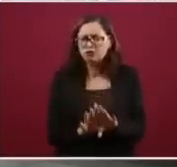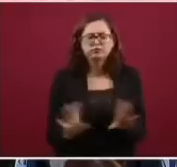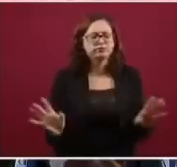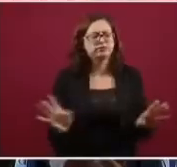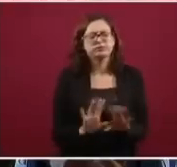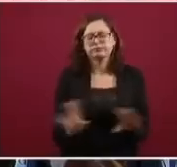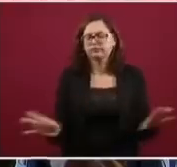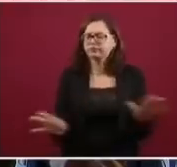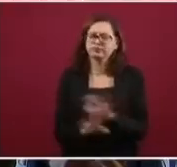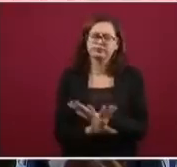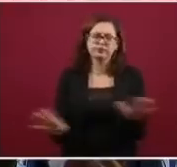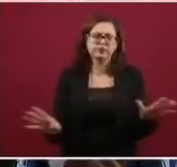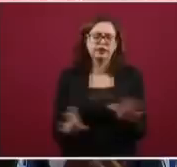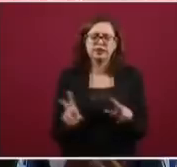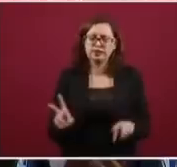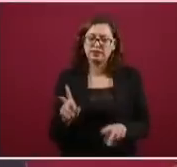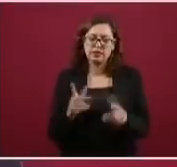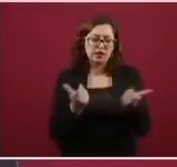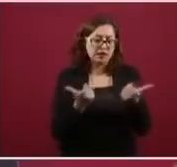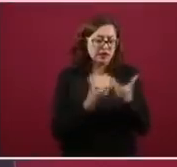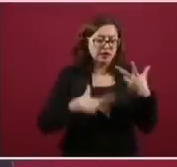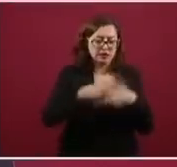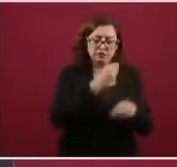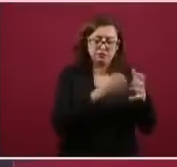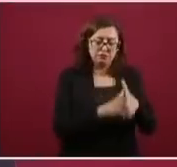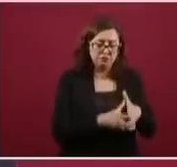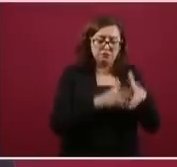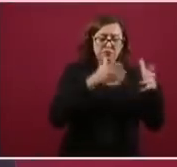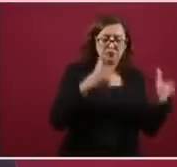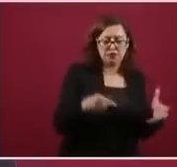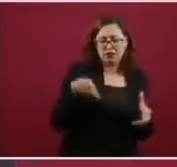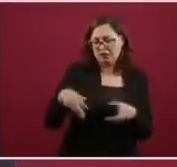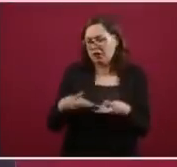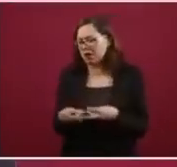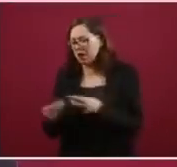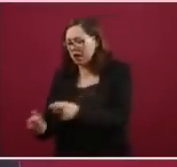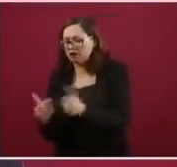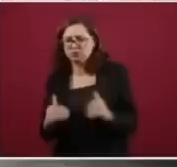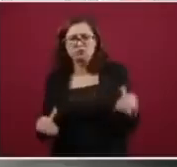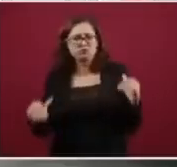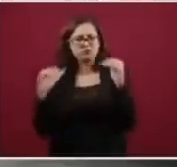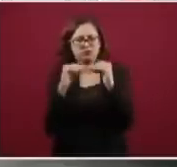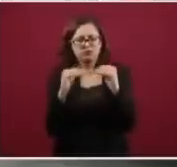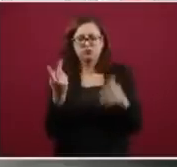proporcional al crecimiento y como viste tenemos un crecimiento promedio de alrededor 2%